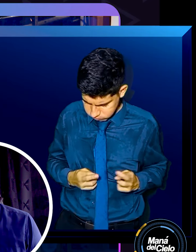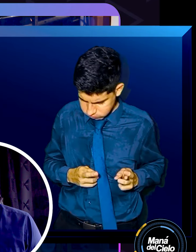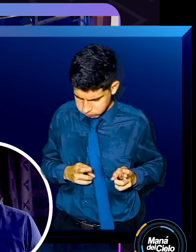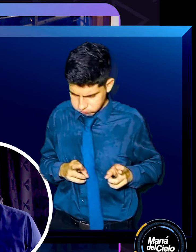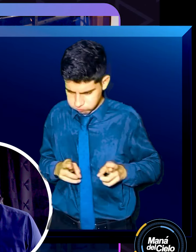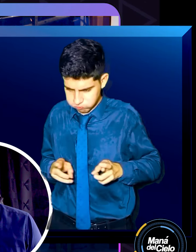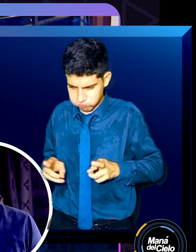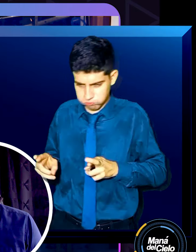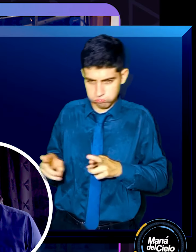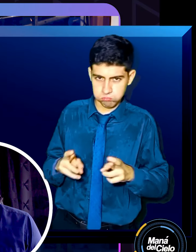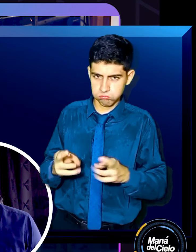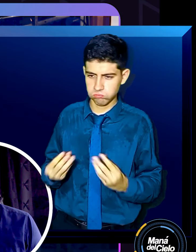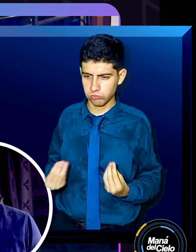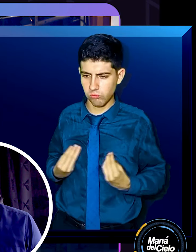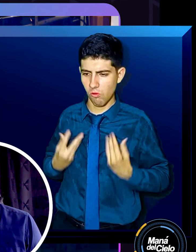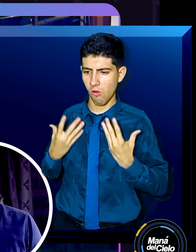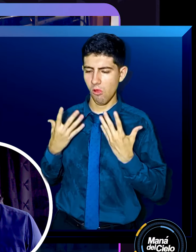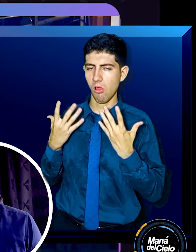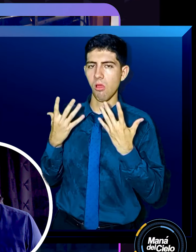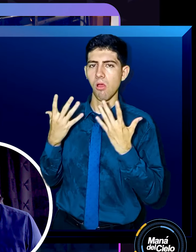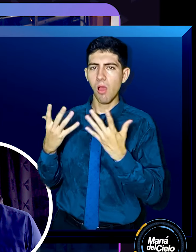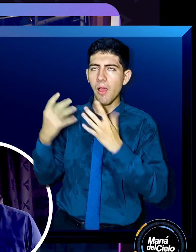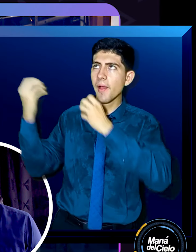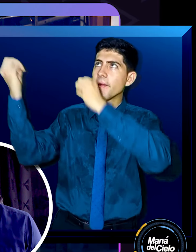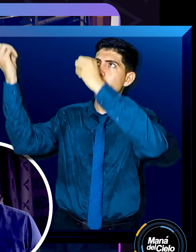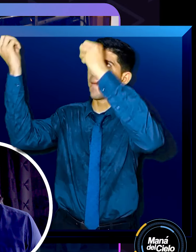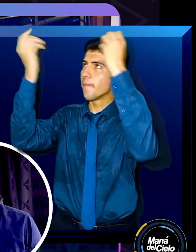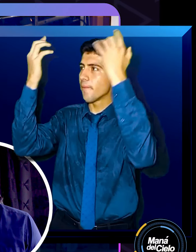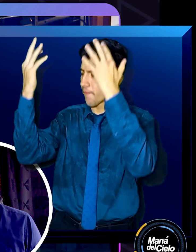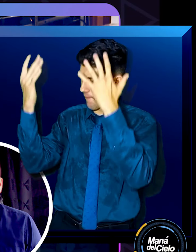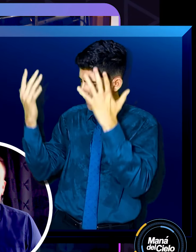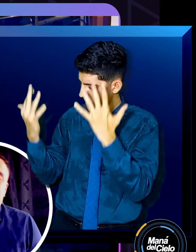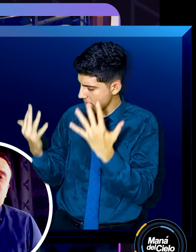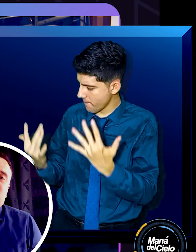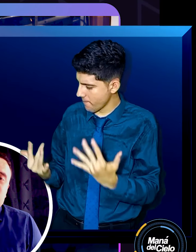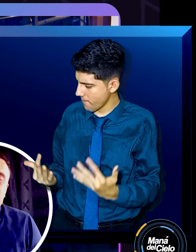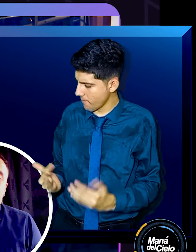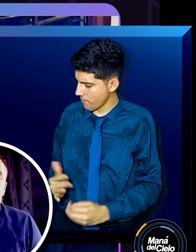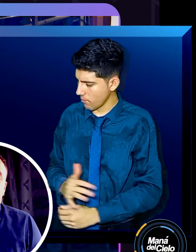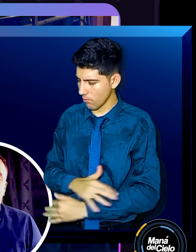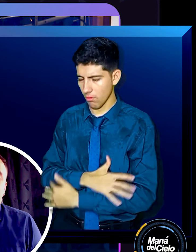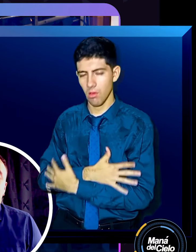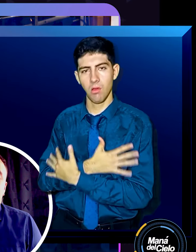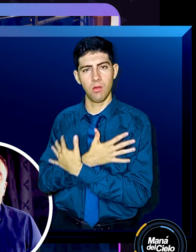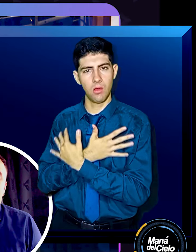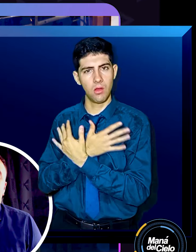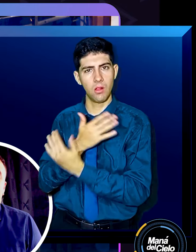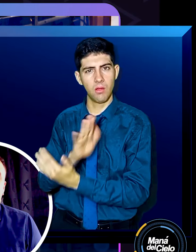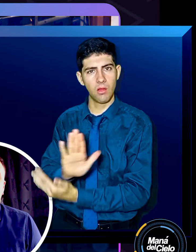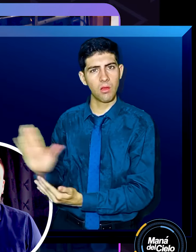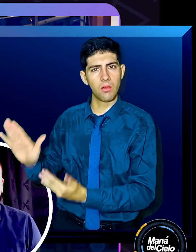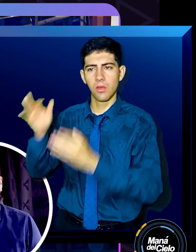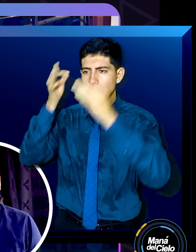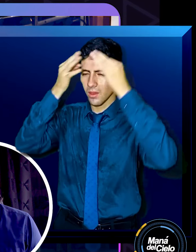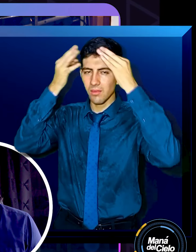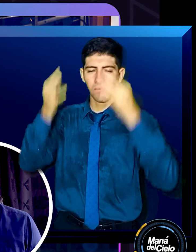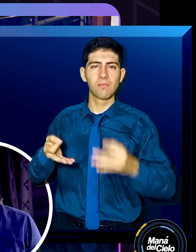ríos de agua viva. Y esto hablaba del Espíritu que habían de recibir los que creyesen en Él.